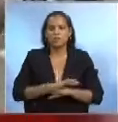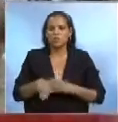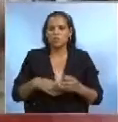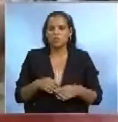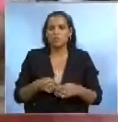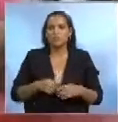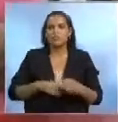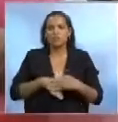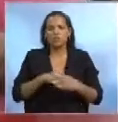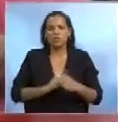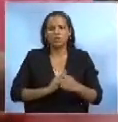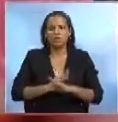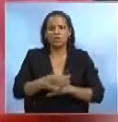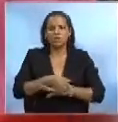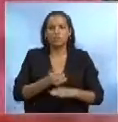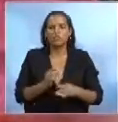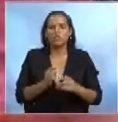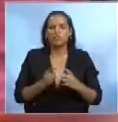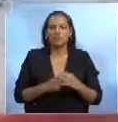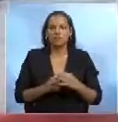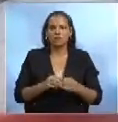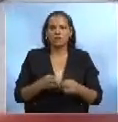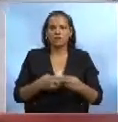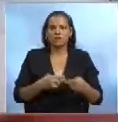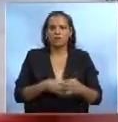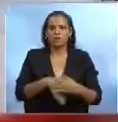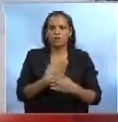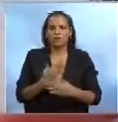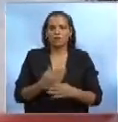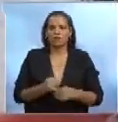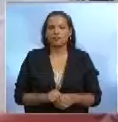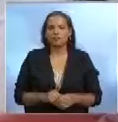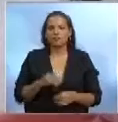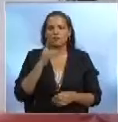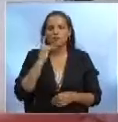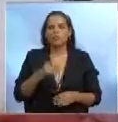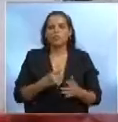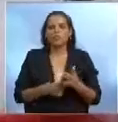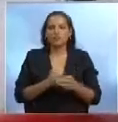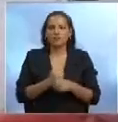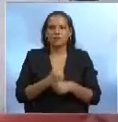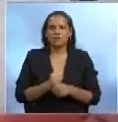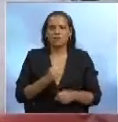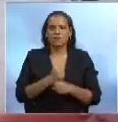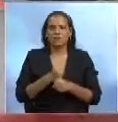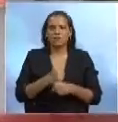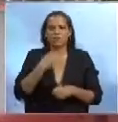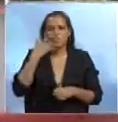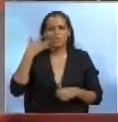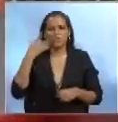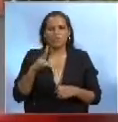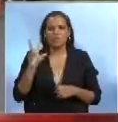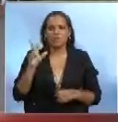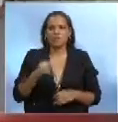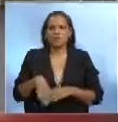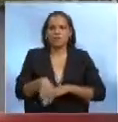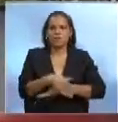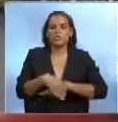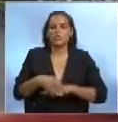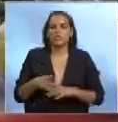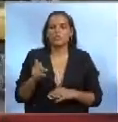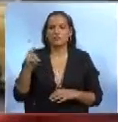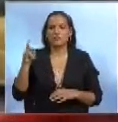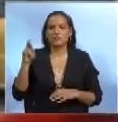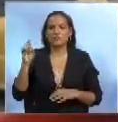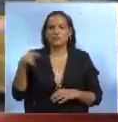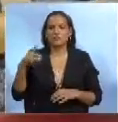empiecen con la nueva. Pero termine lo que han empezado. Manifestó que al ejecutarse trabajos de mejoramiento en las 3 vías, Codesa, Las